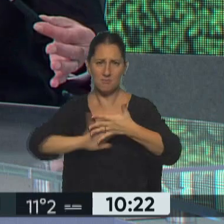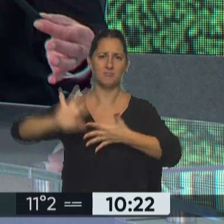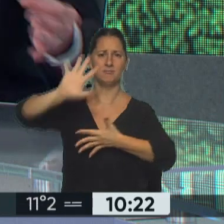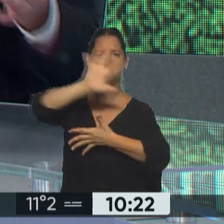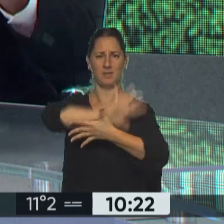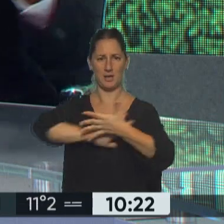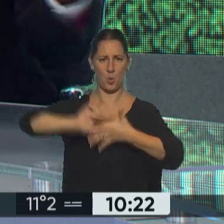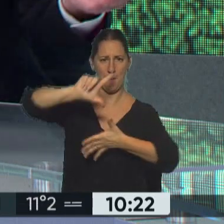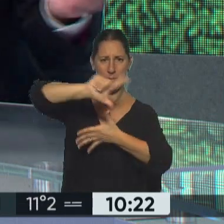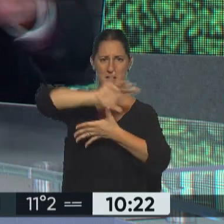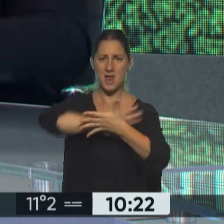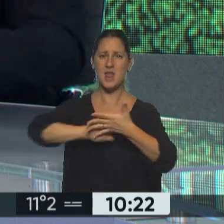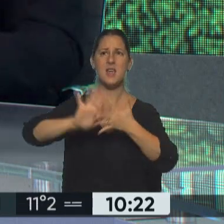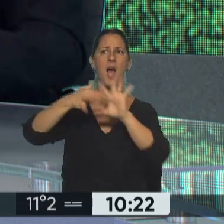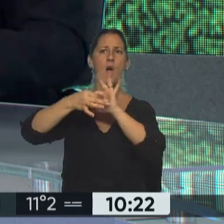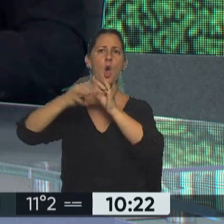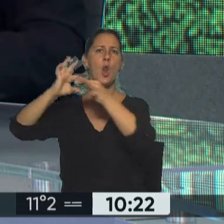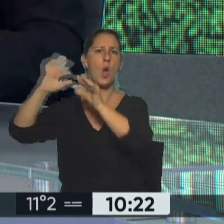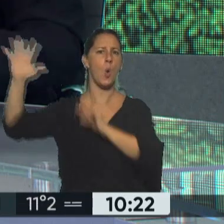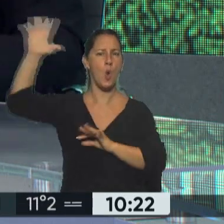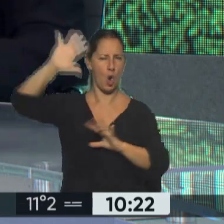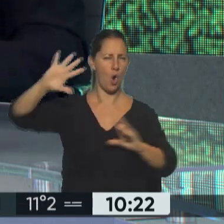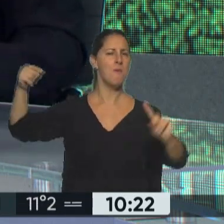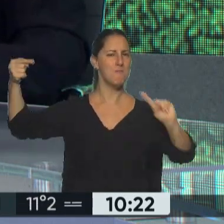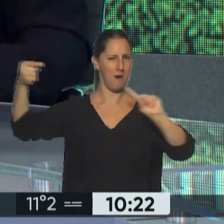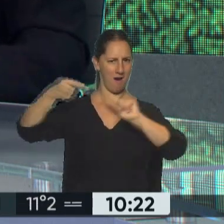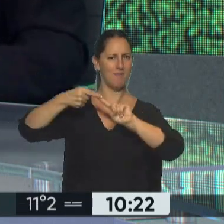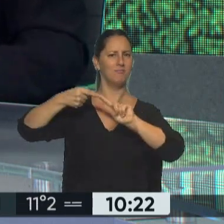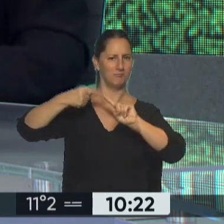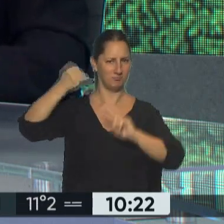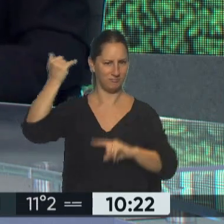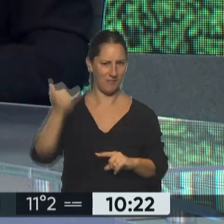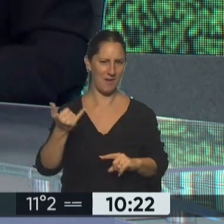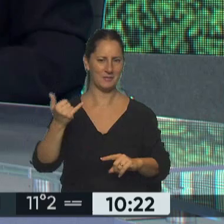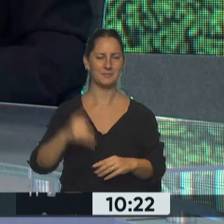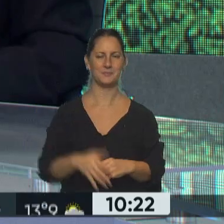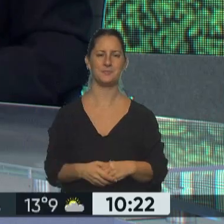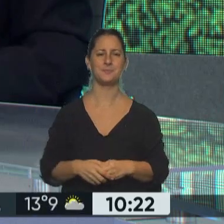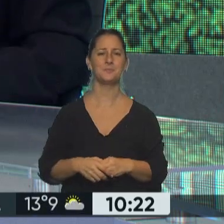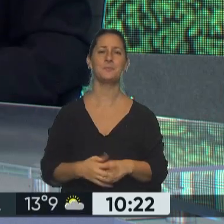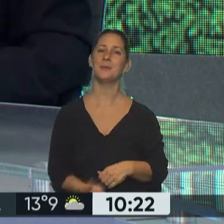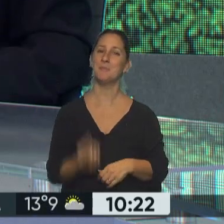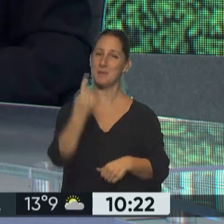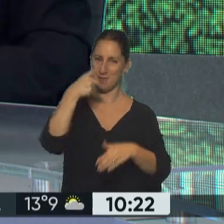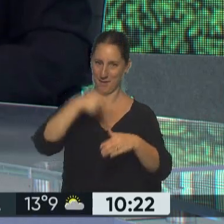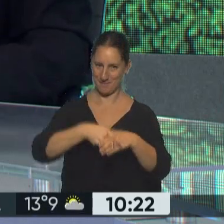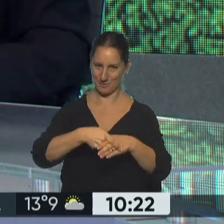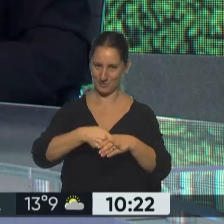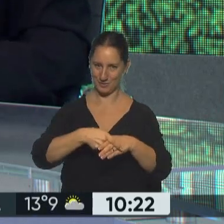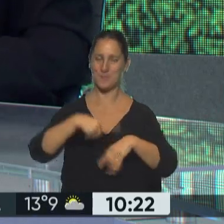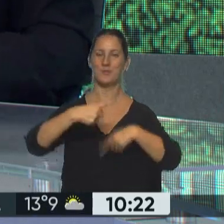de Latinoamérica con Europa, que recién lo bien que lo explicaba Roberto Colimodio. ¿Hacemos la primera pausa? Hacemos la primera pausa. Ya volvemos.